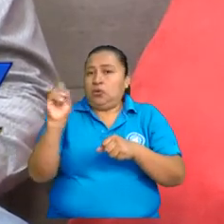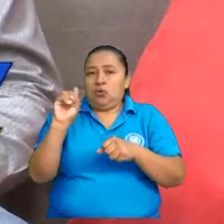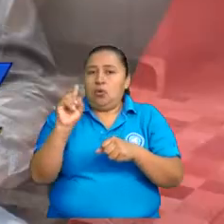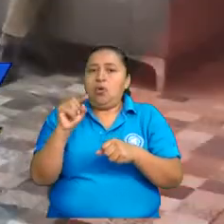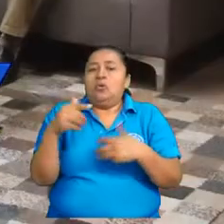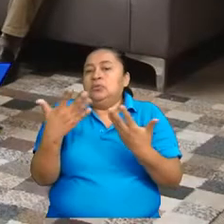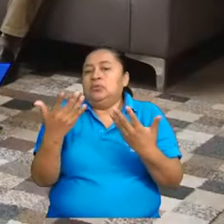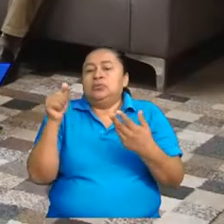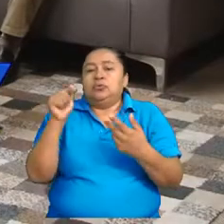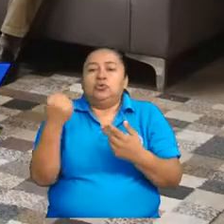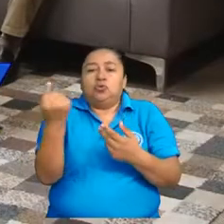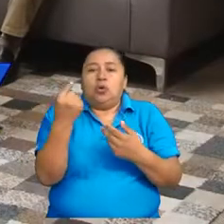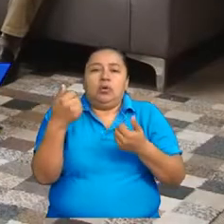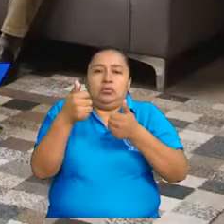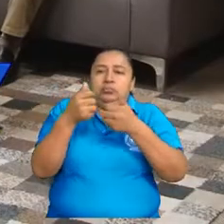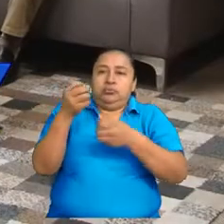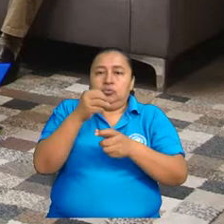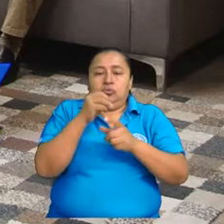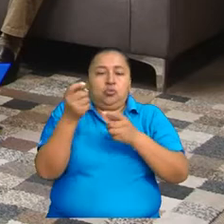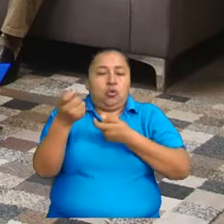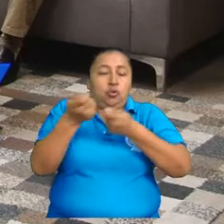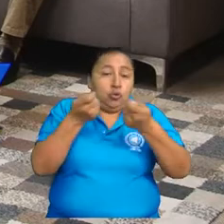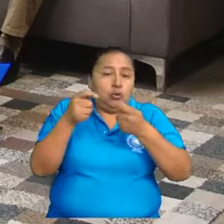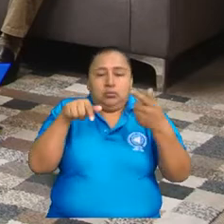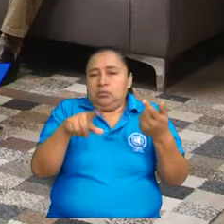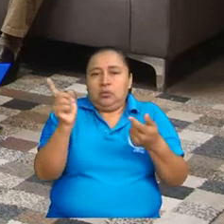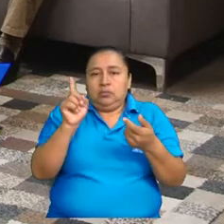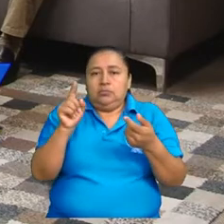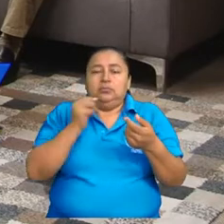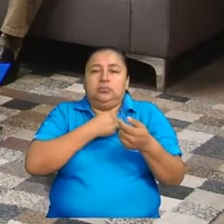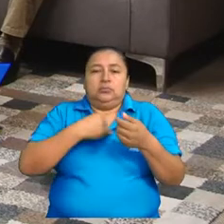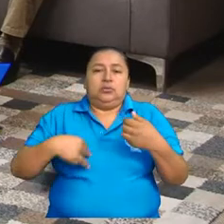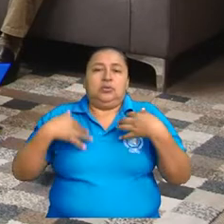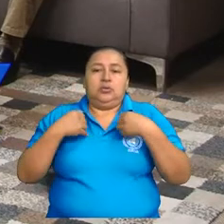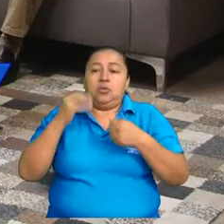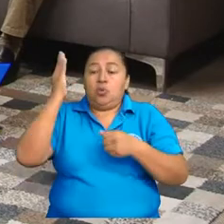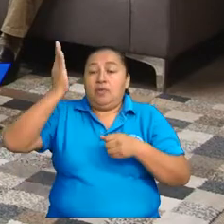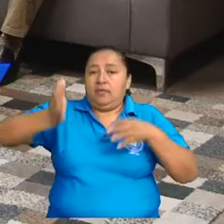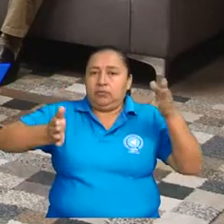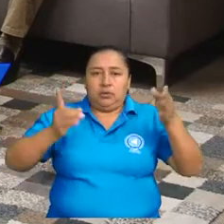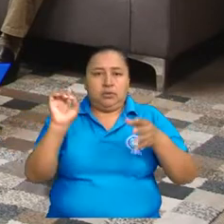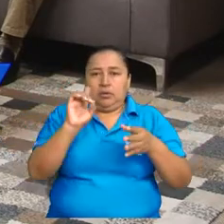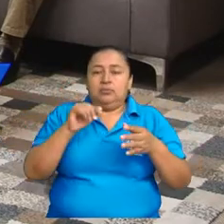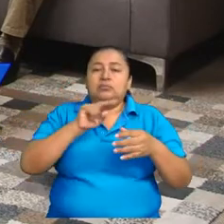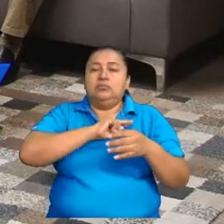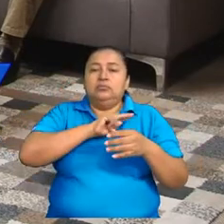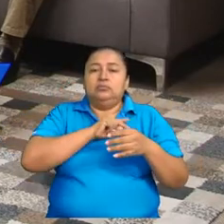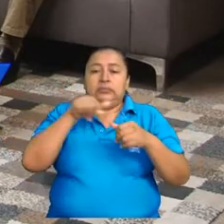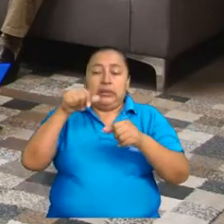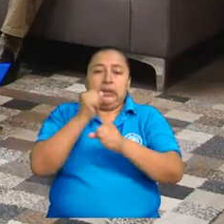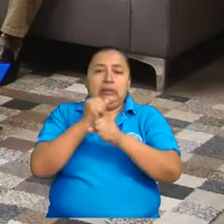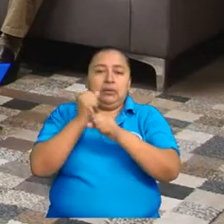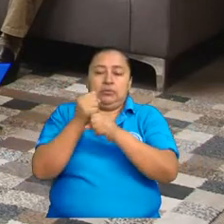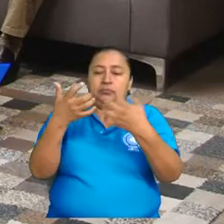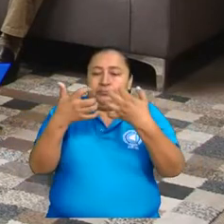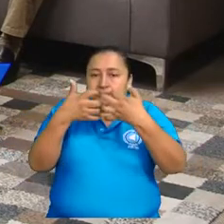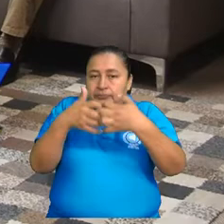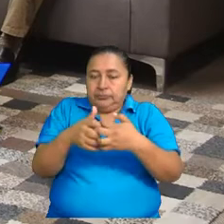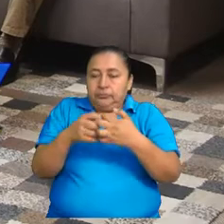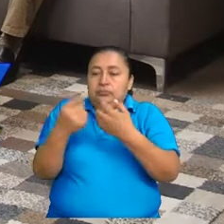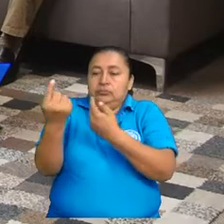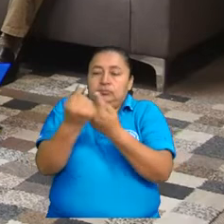tampoco el órgano rector, pues, por decirlo así, en los puestos fronterizos. Hay en principio un trabajo articulado y la